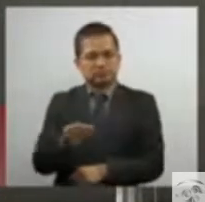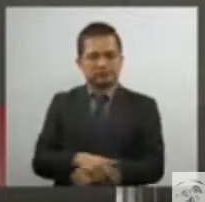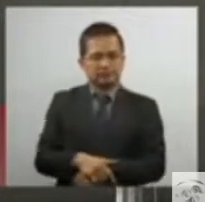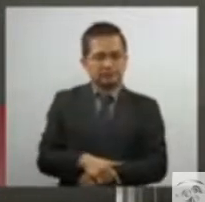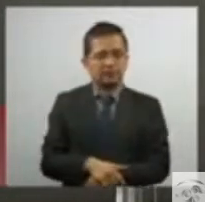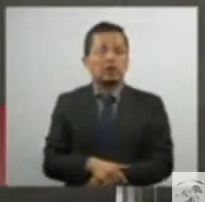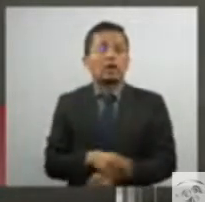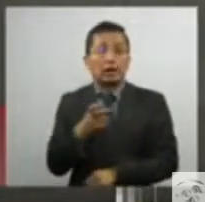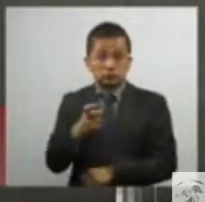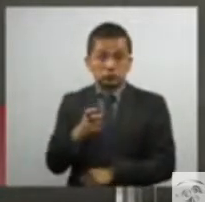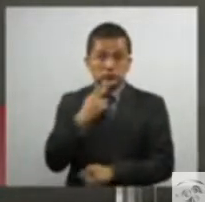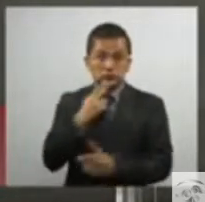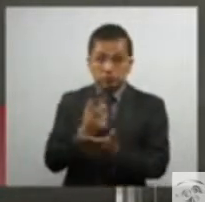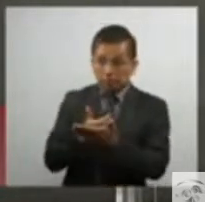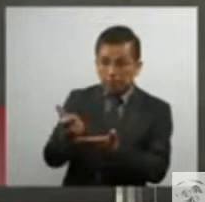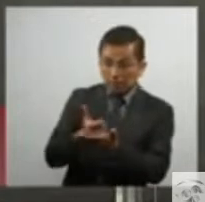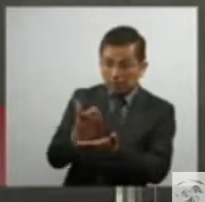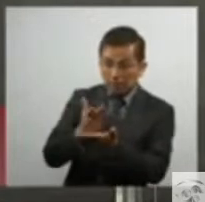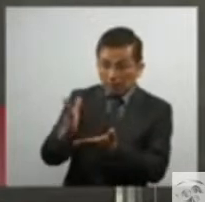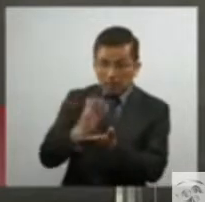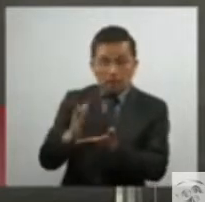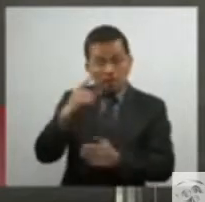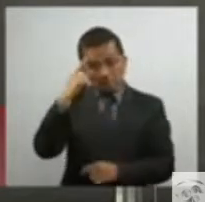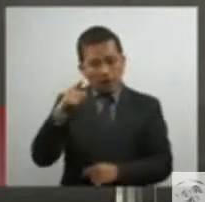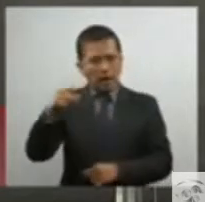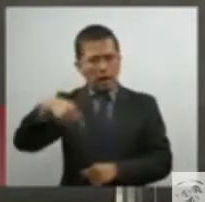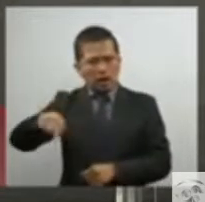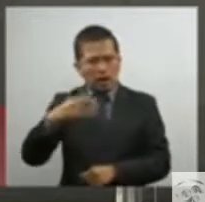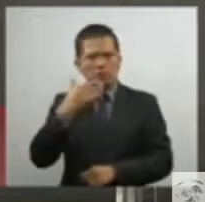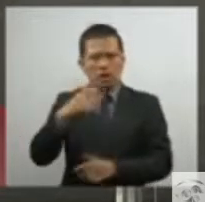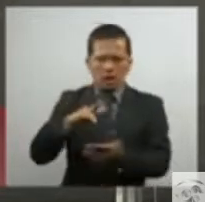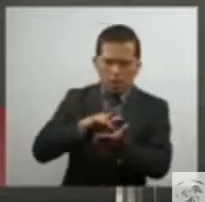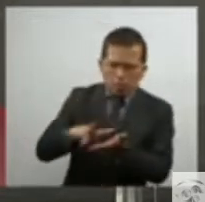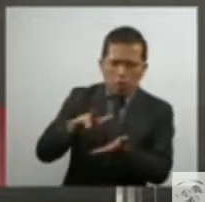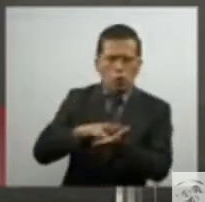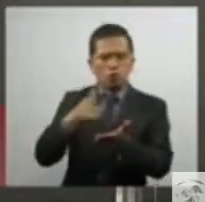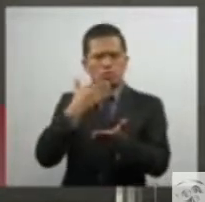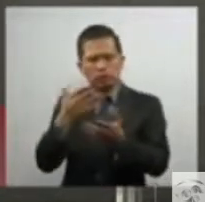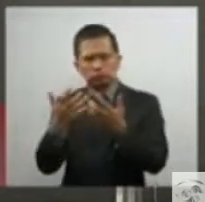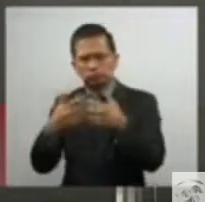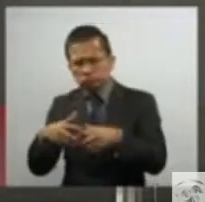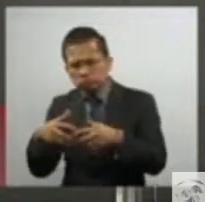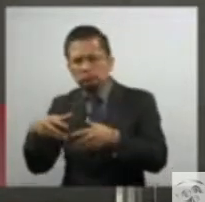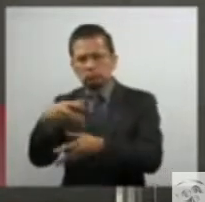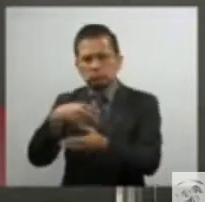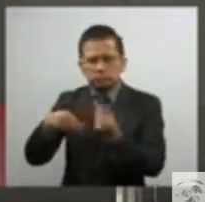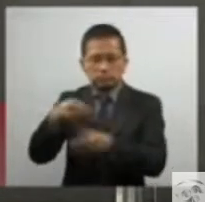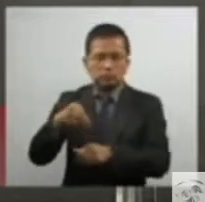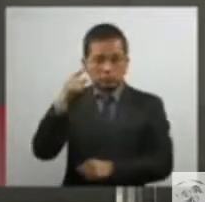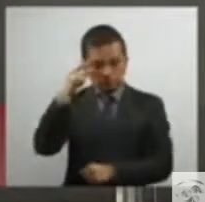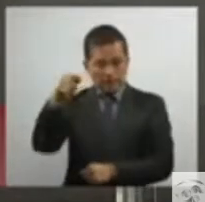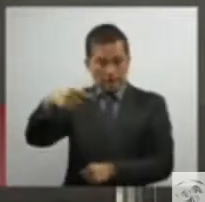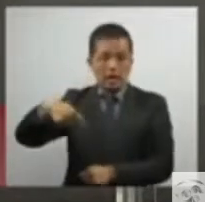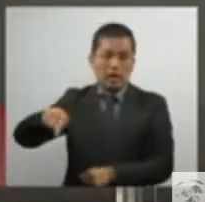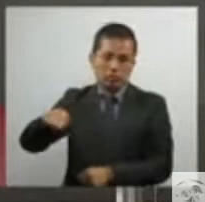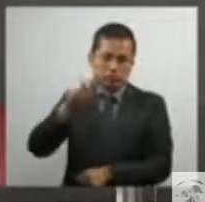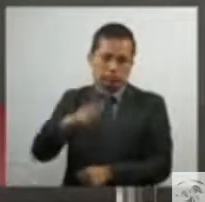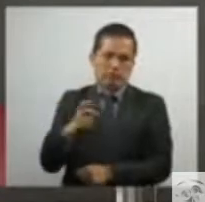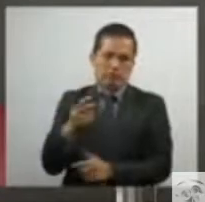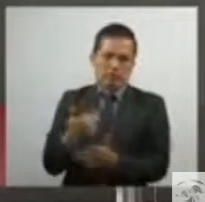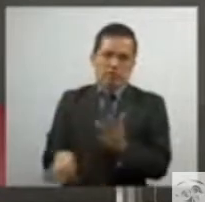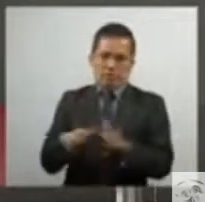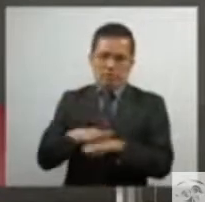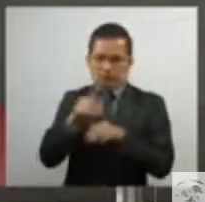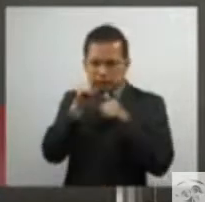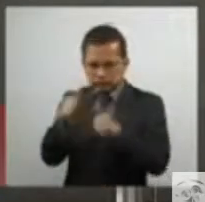brindarle un apoyo indispensable a un sector productivo y paradójicamente muy vulnerable. Mi segunda propuesta es de otro